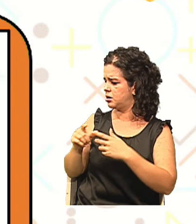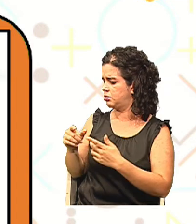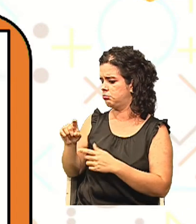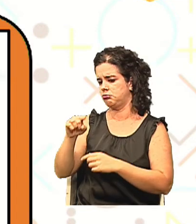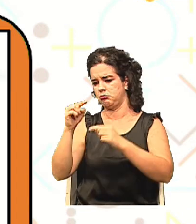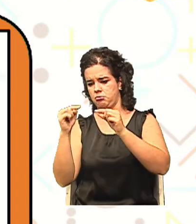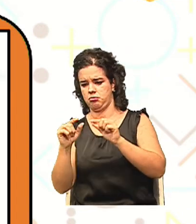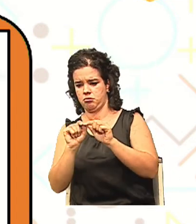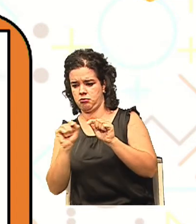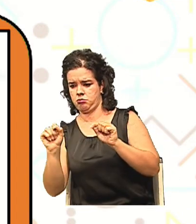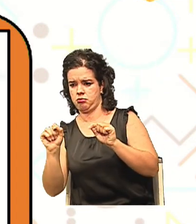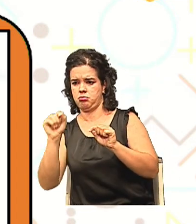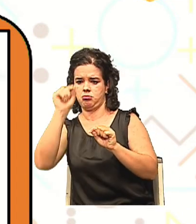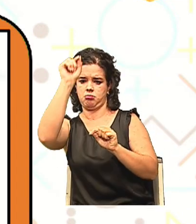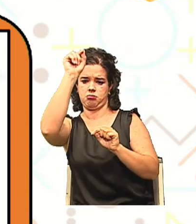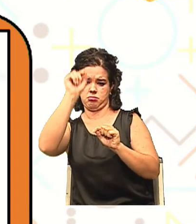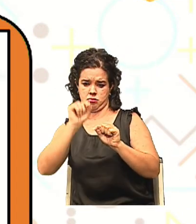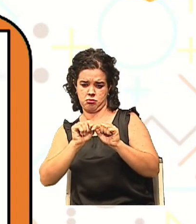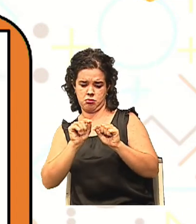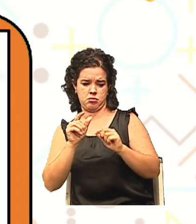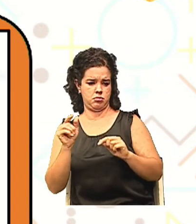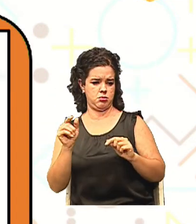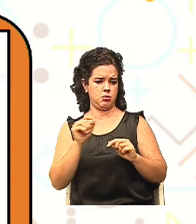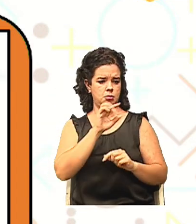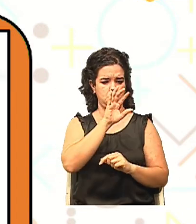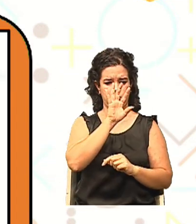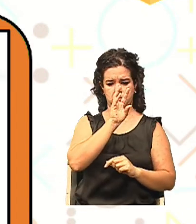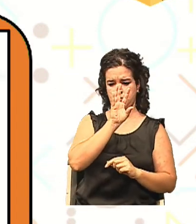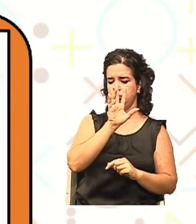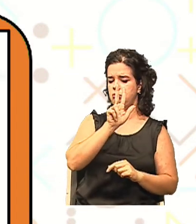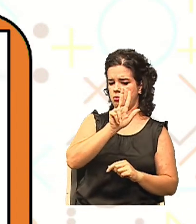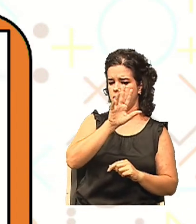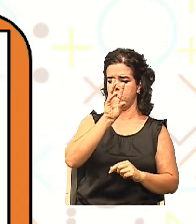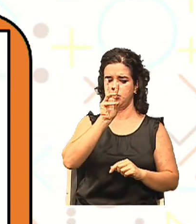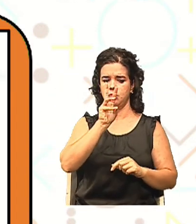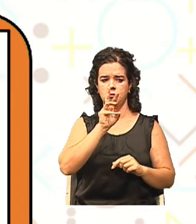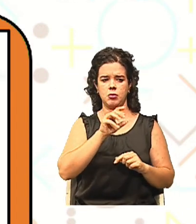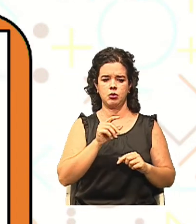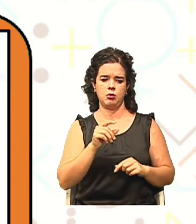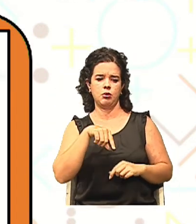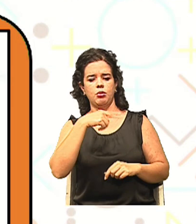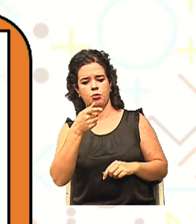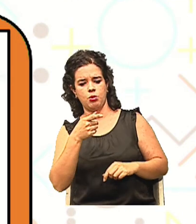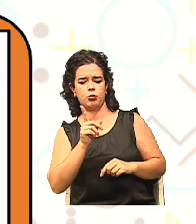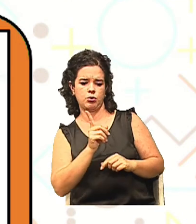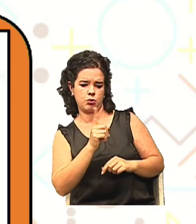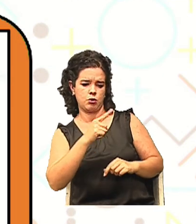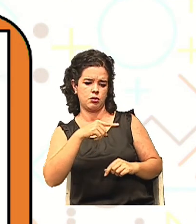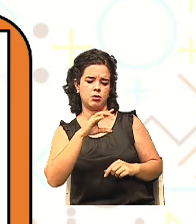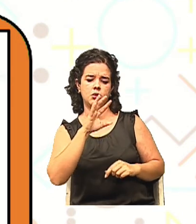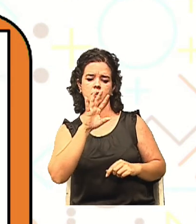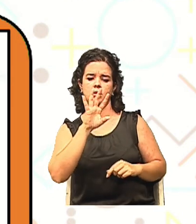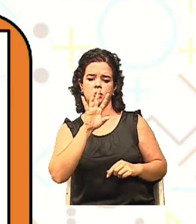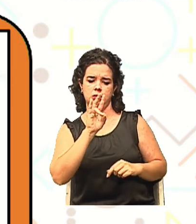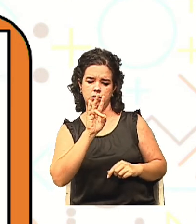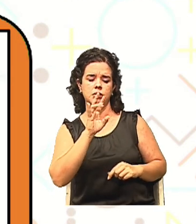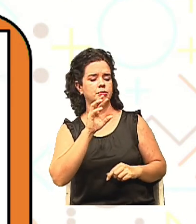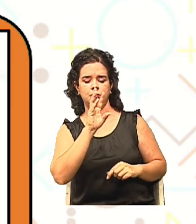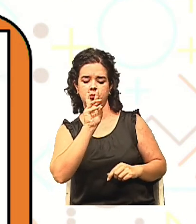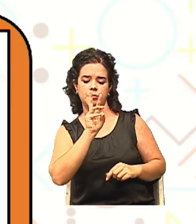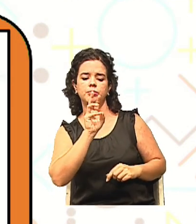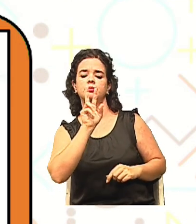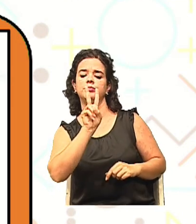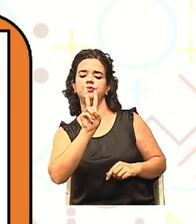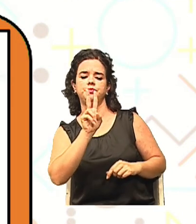Ajá. Entonces, esos van juntos a lo que entendí. Ajá. Después tengo lo que es uno de 62 y en el pequeño también hay uno de